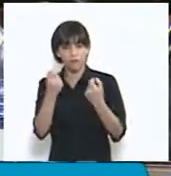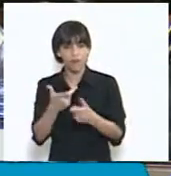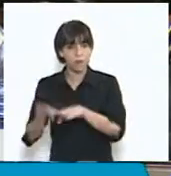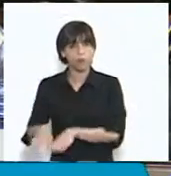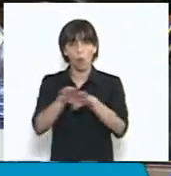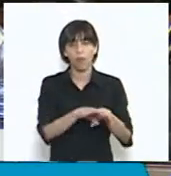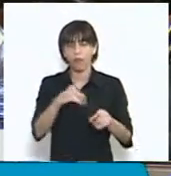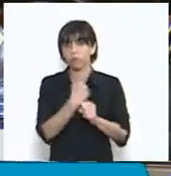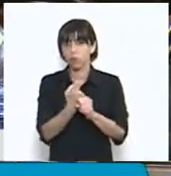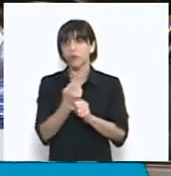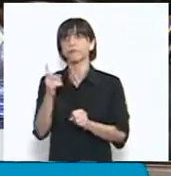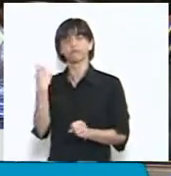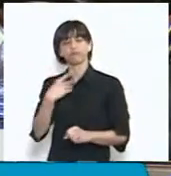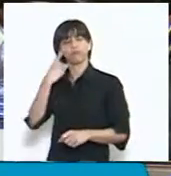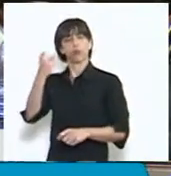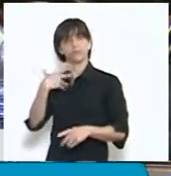ser corregido.